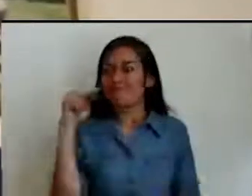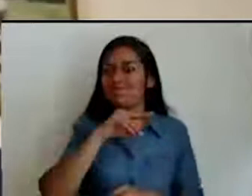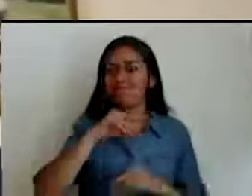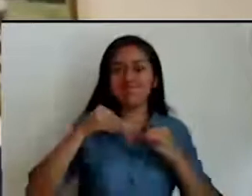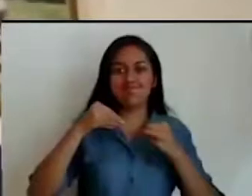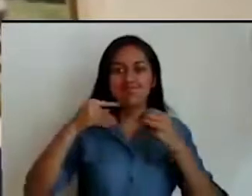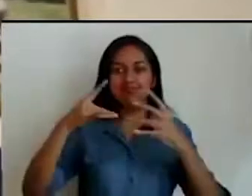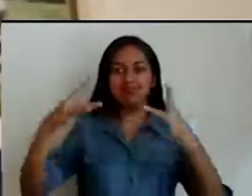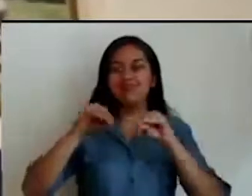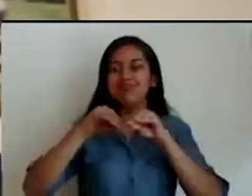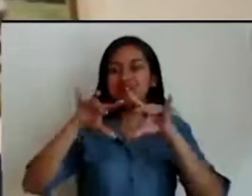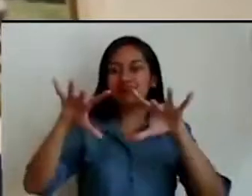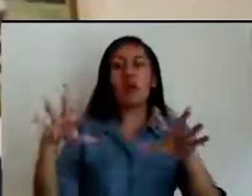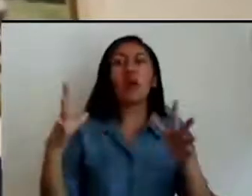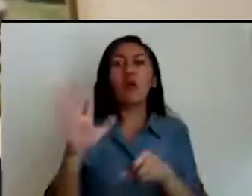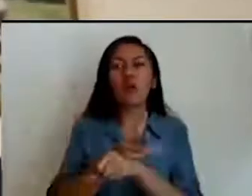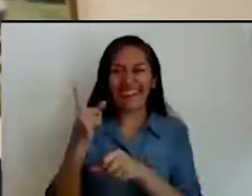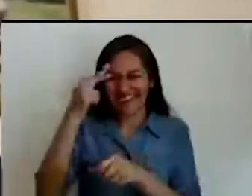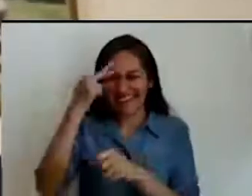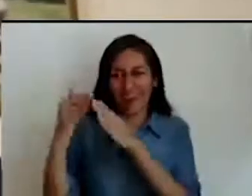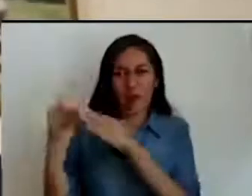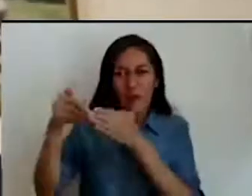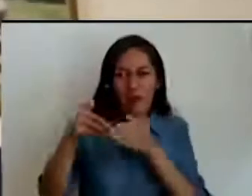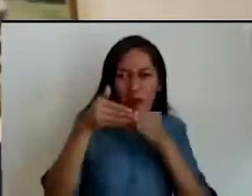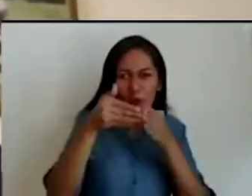más rápidos. Si teníamos un comercio y